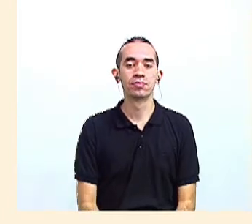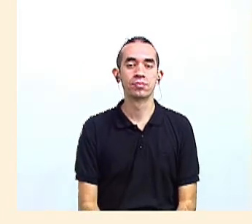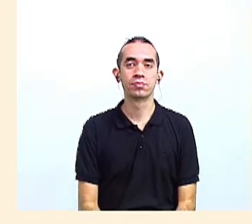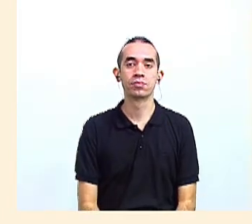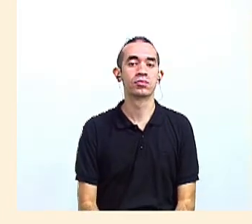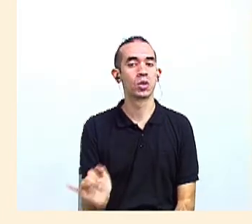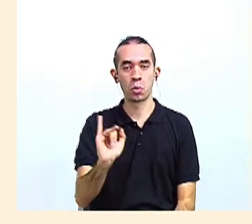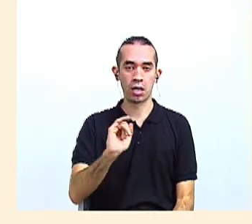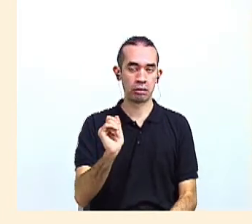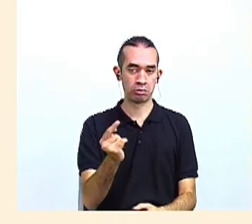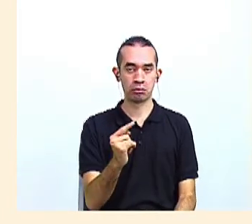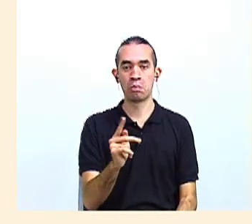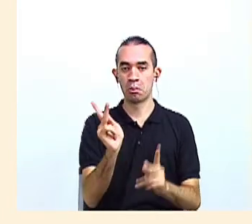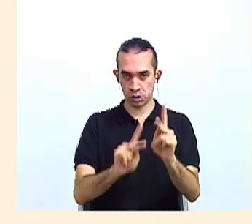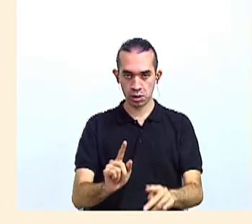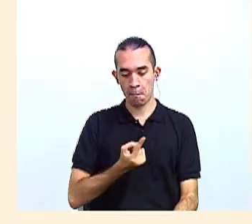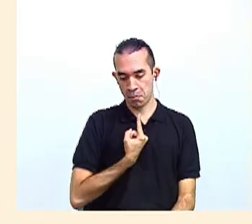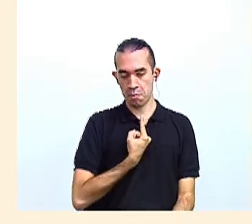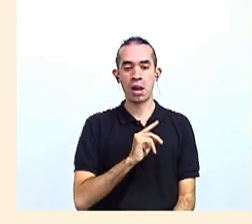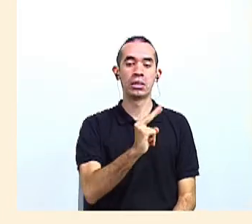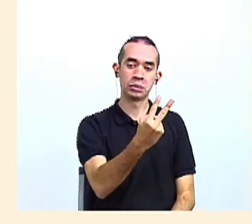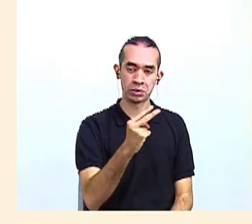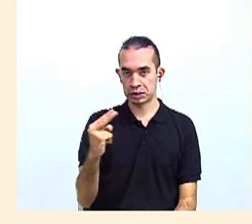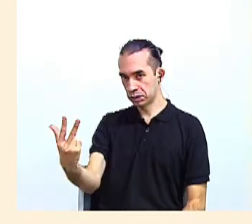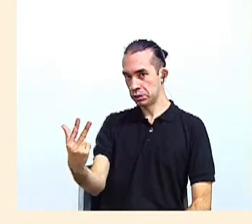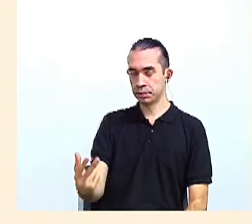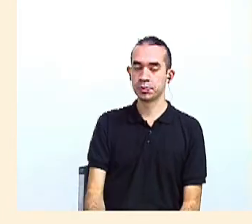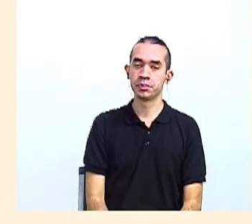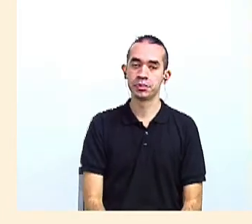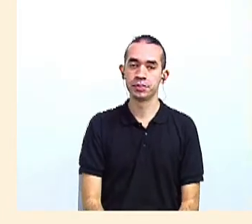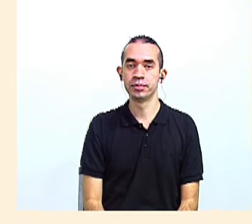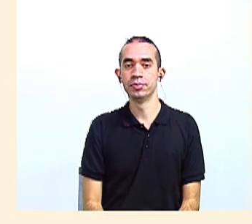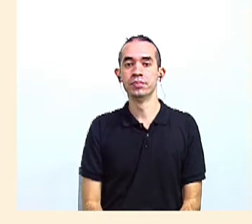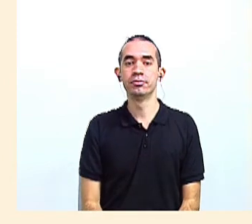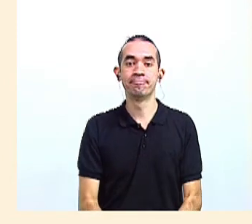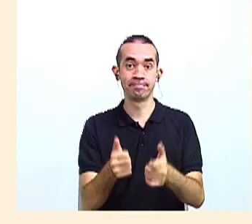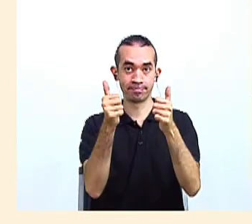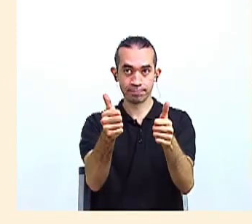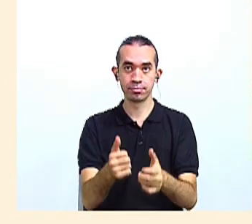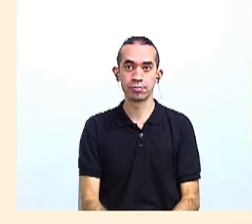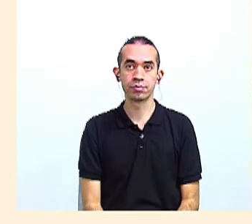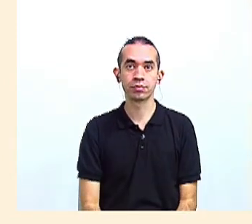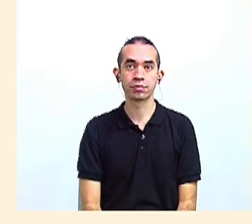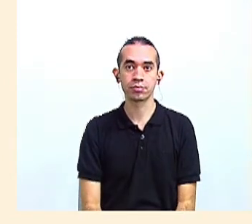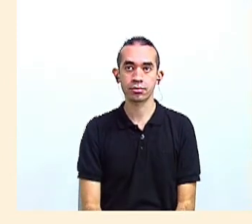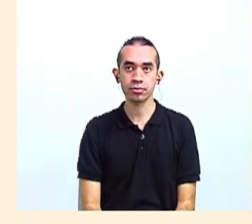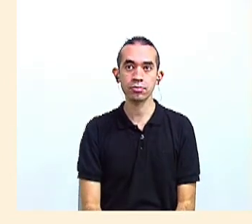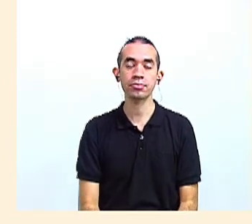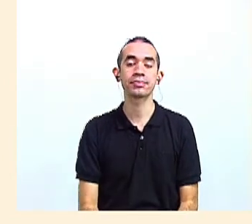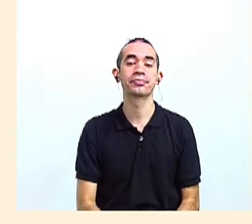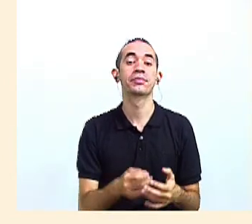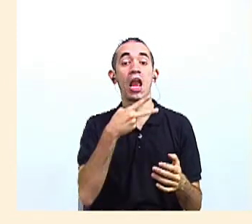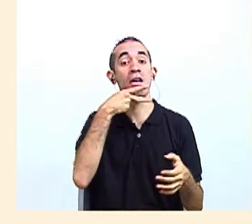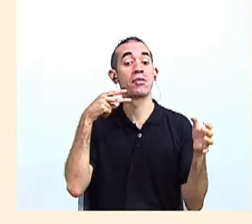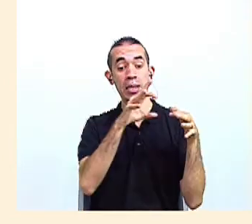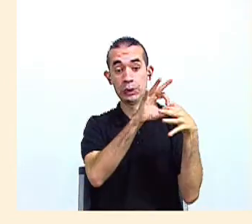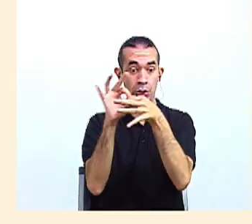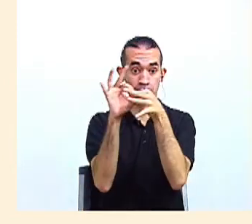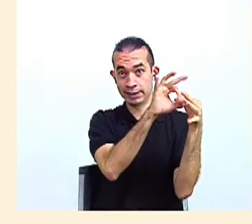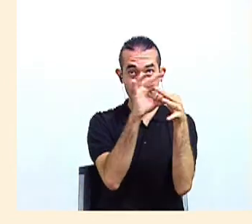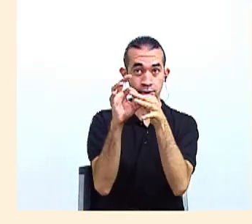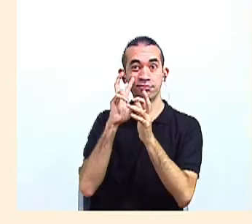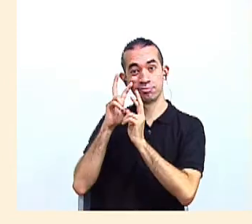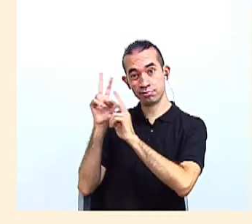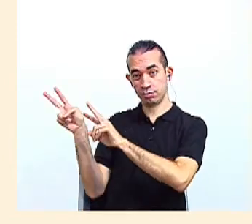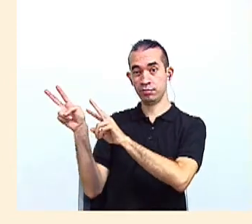tres personas básicas, primera, segunda y tercera. Bien, la concordancia verbal, por ejemplo, en